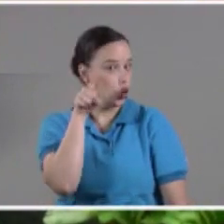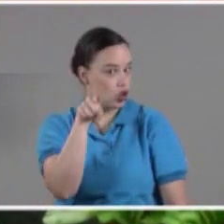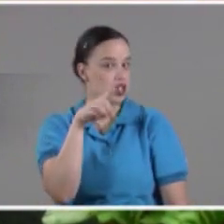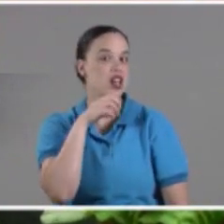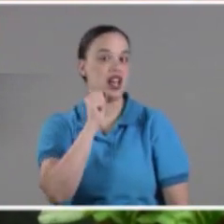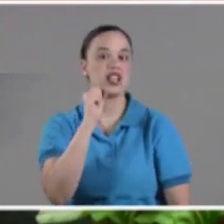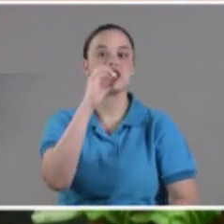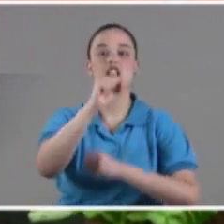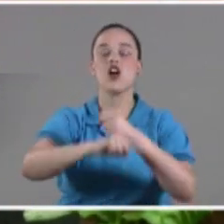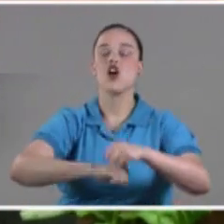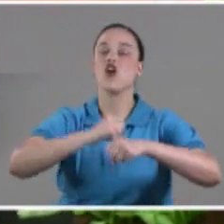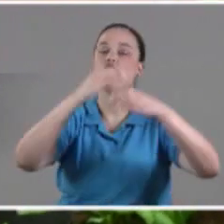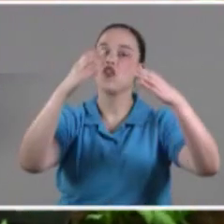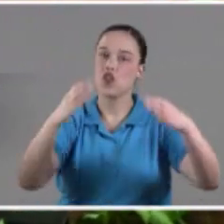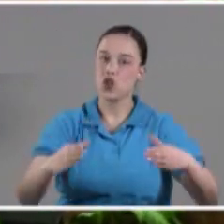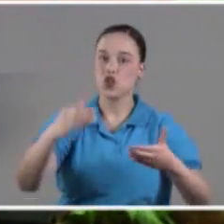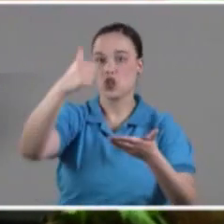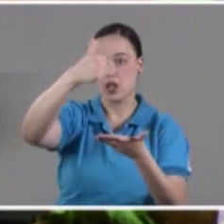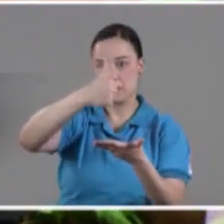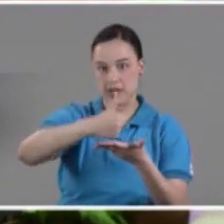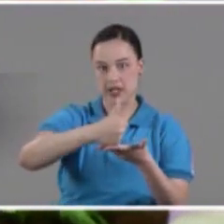es fruto